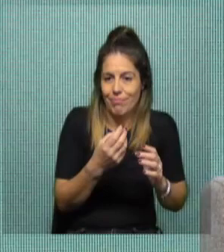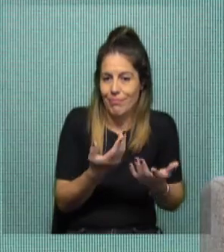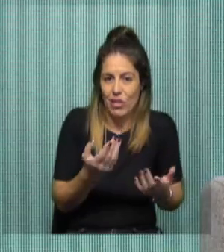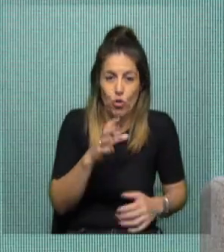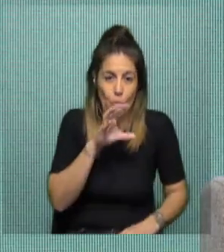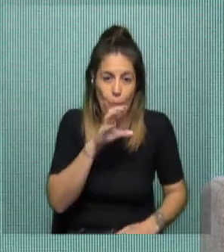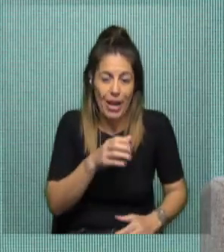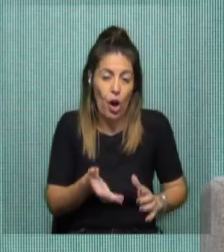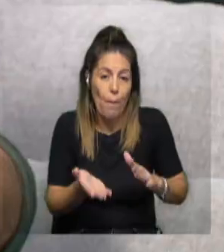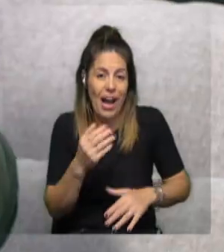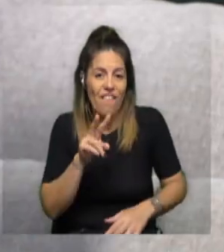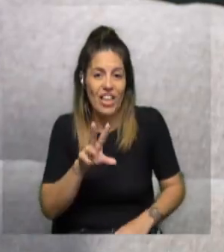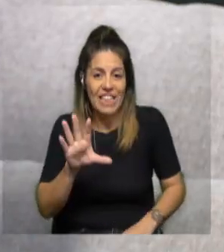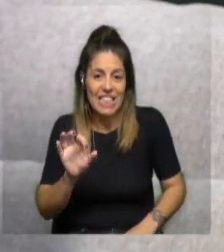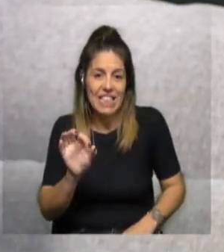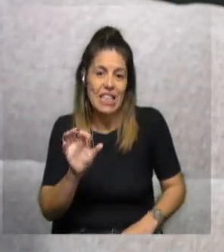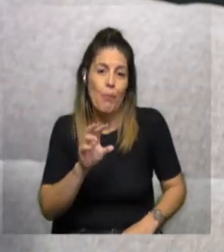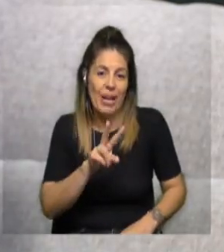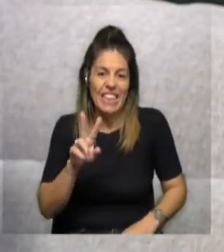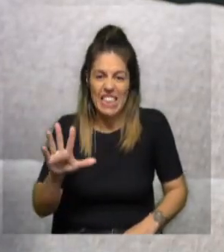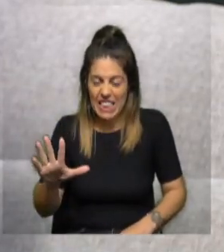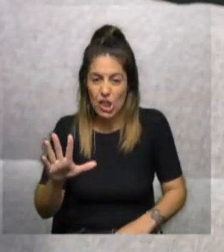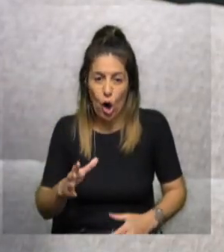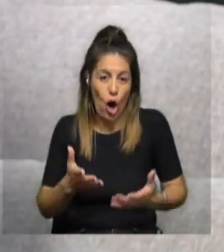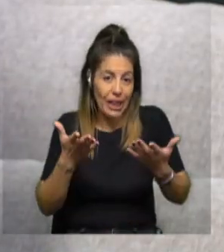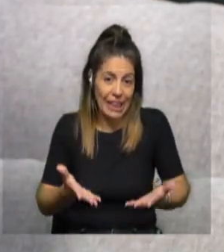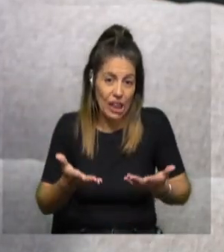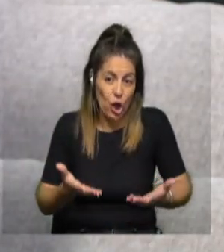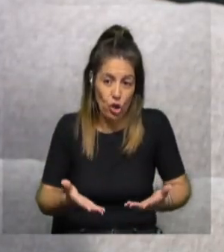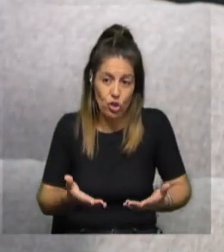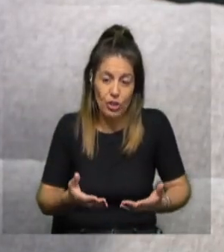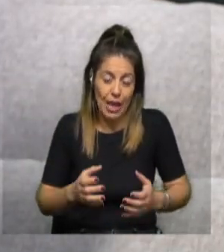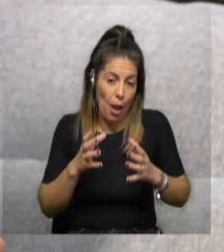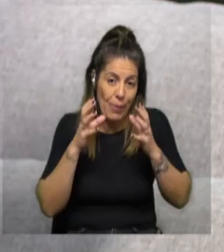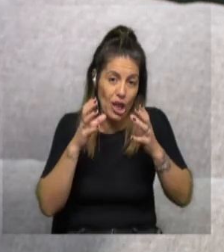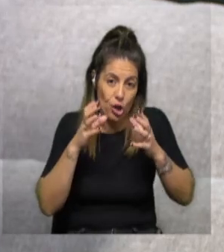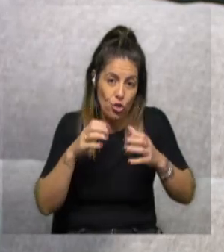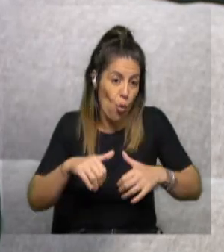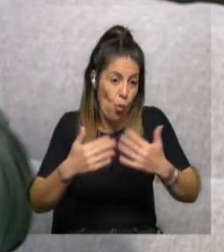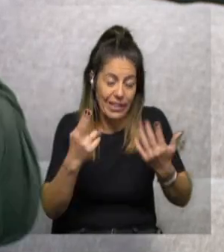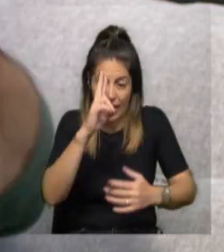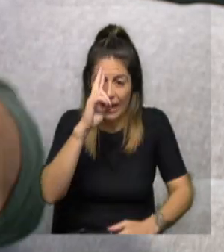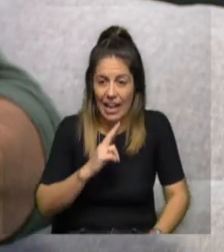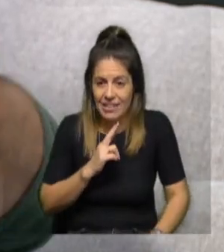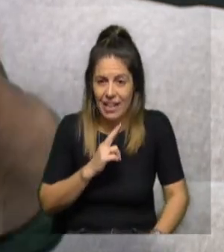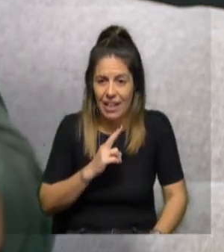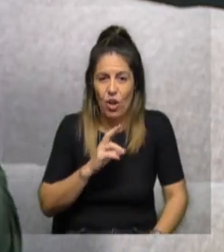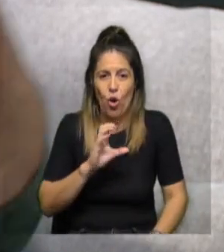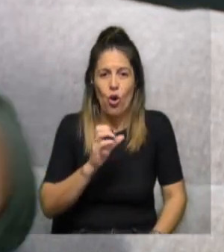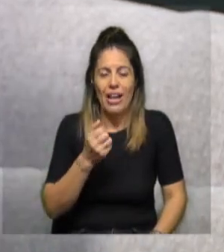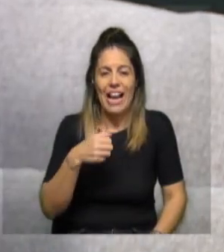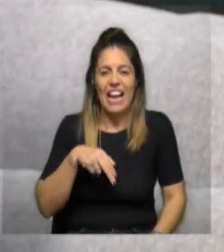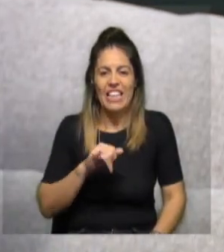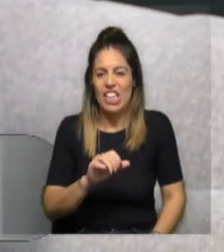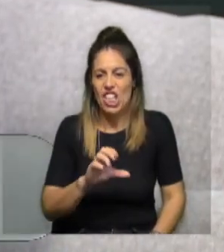de más de 20, 25 kilos peligroso todos. Te muerden. ¿Sí? De cualquier raza. Claro, por supuesto. O sea, un caniche capaz que no es peligroso para